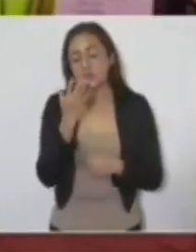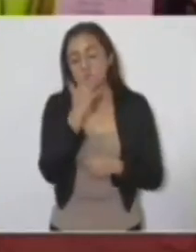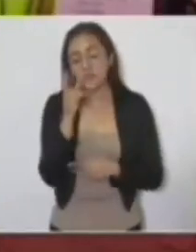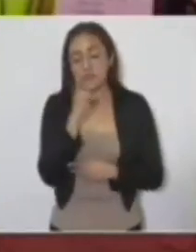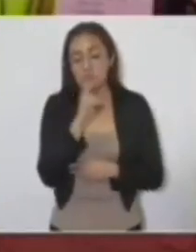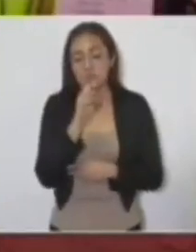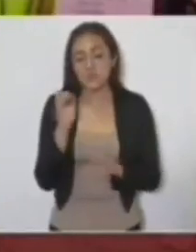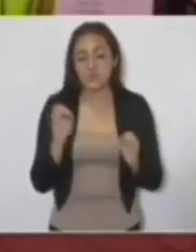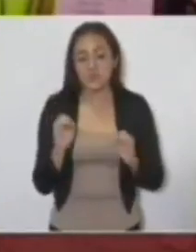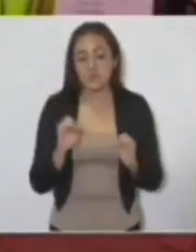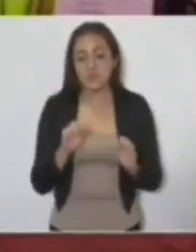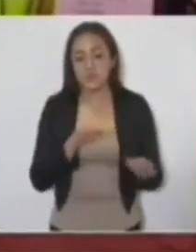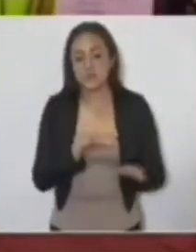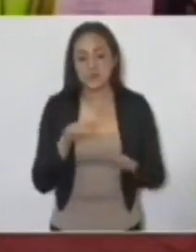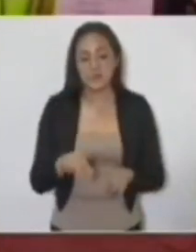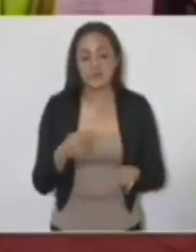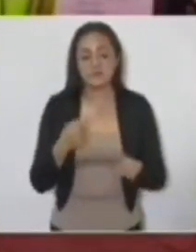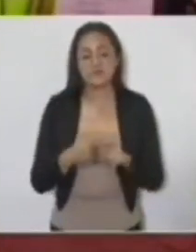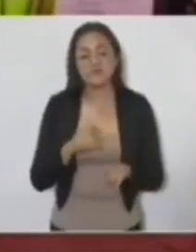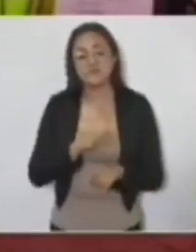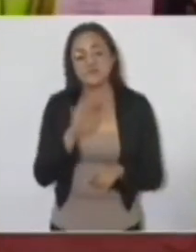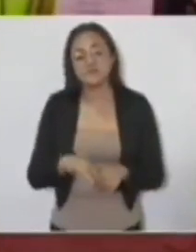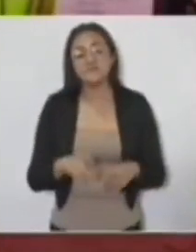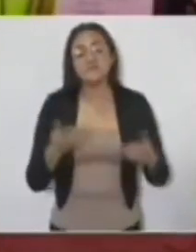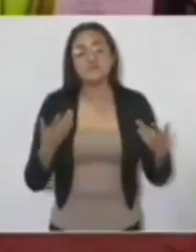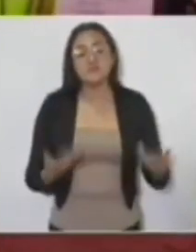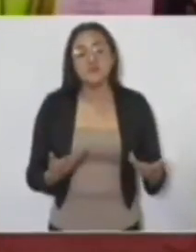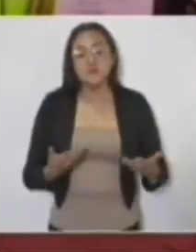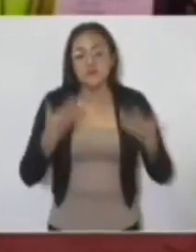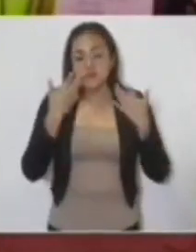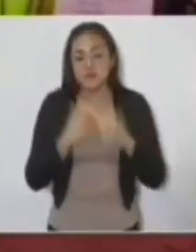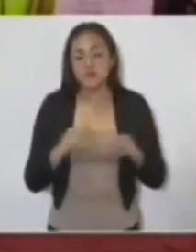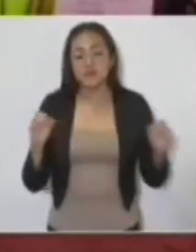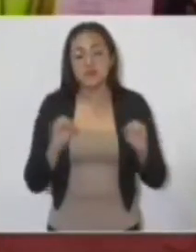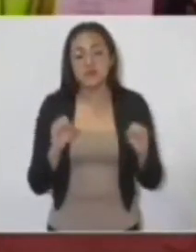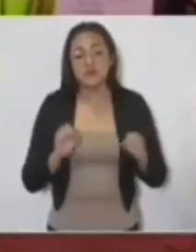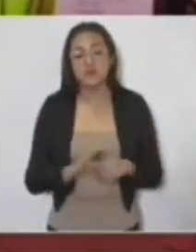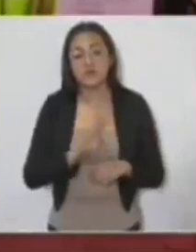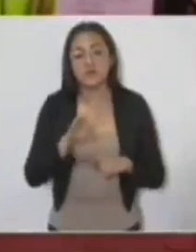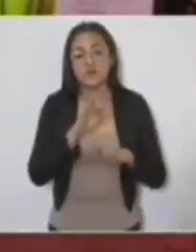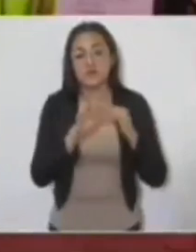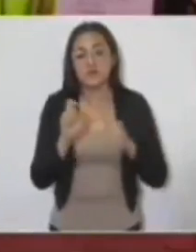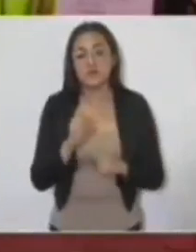pacientes intubados. En lo que respecta a las defunciones, no hubo ninguna